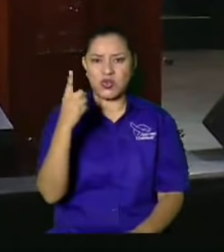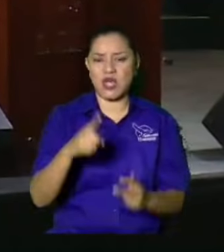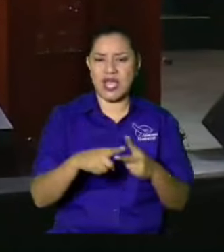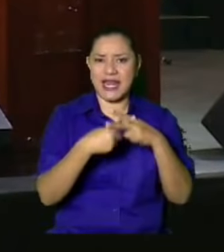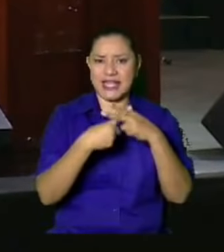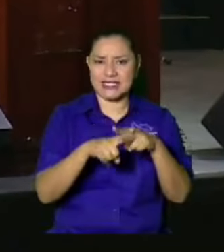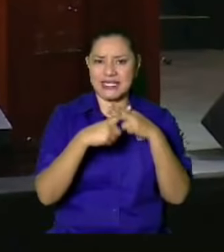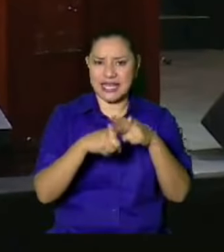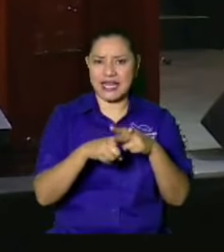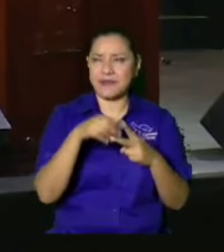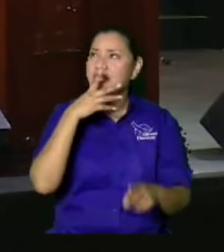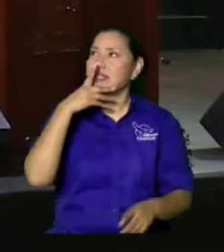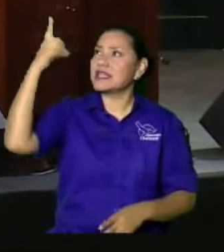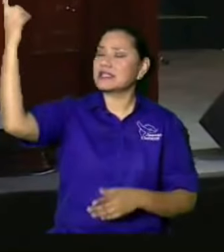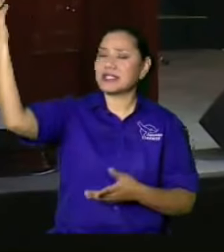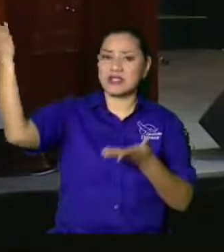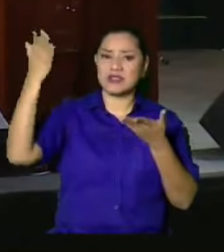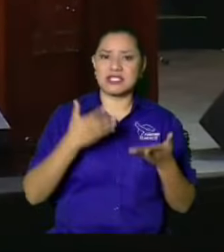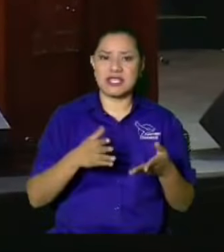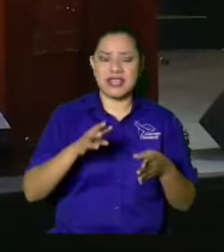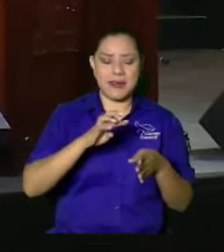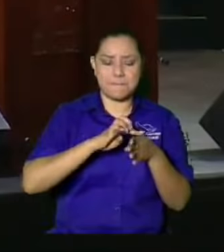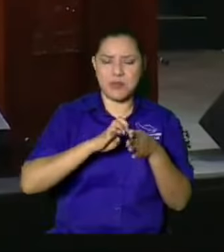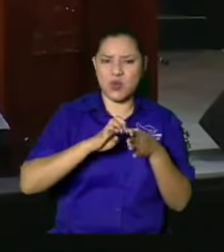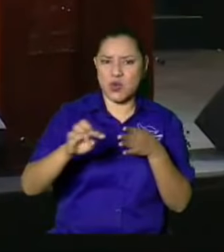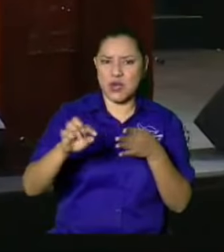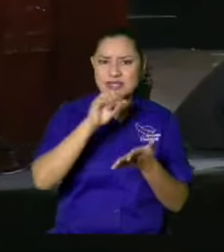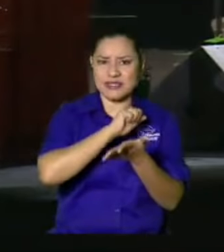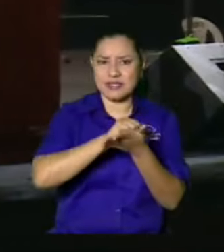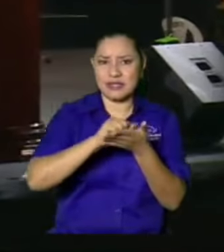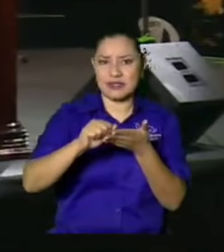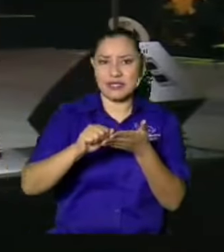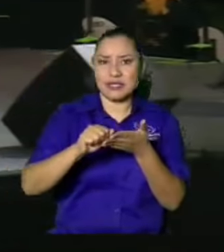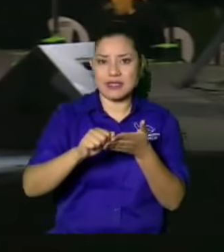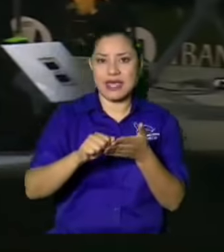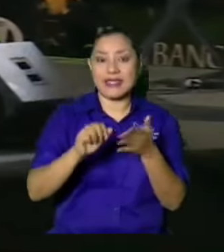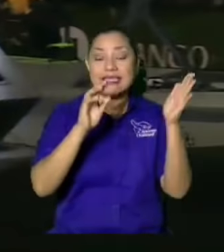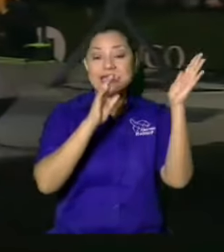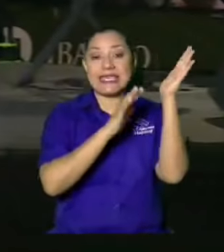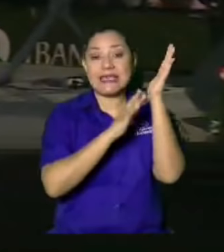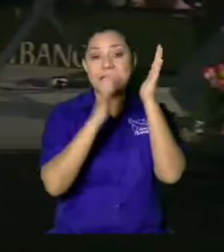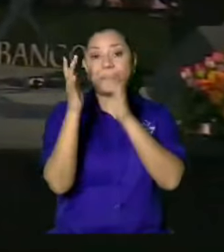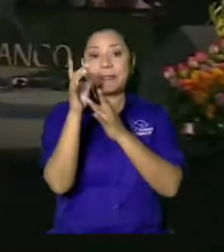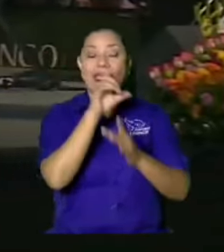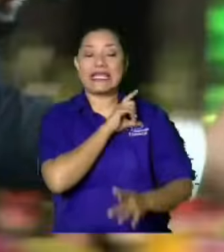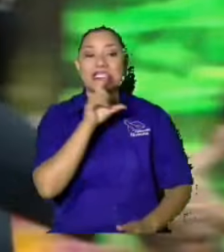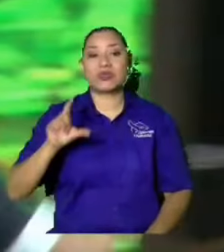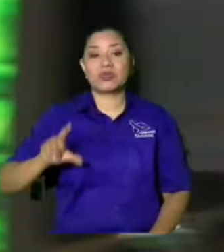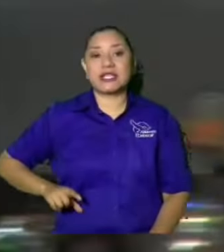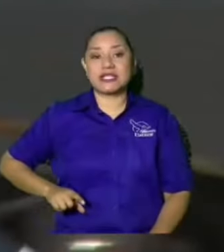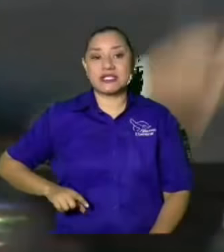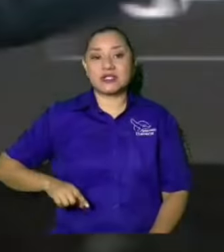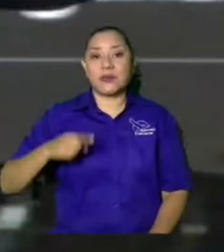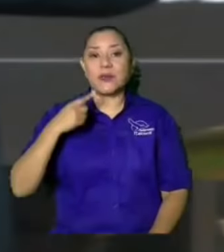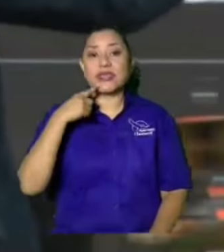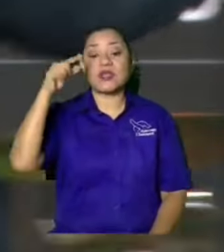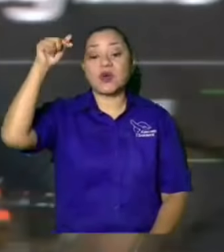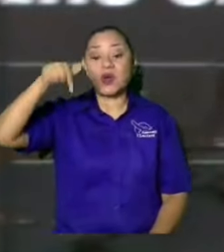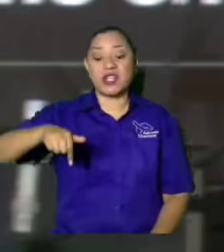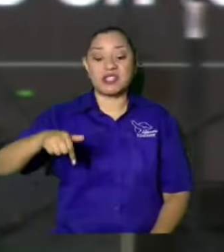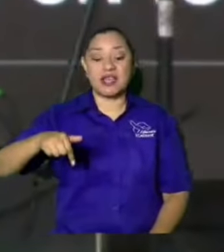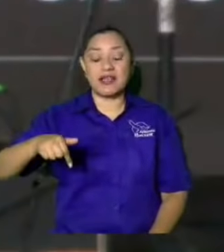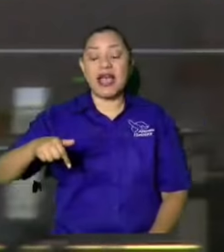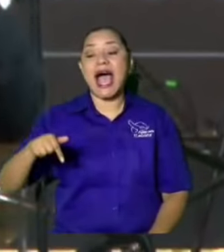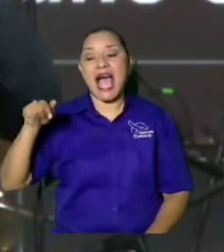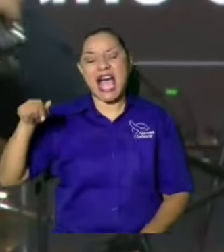llamado pureza, llamado santidad. Por eso el Señor Jesucristo dijo: es la hora de las tinieblas, es la hora